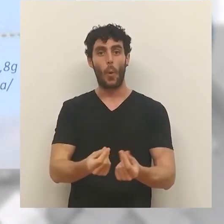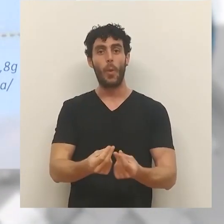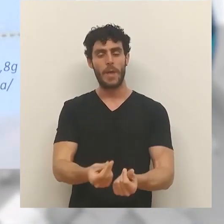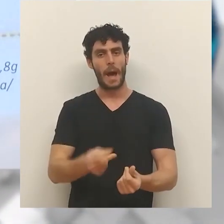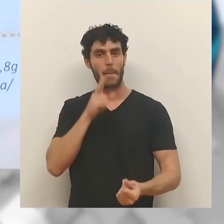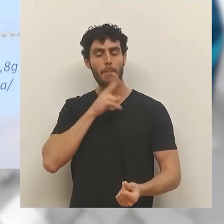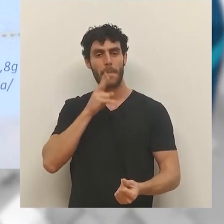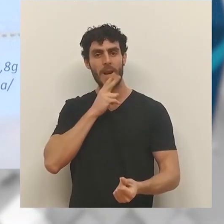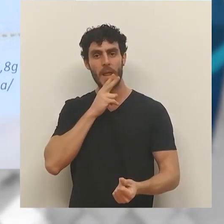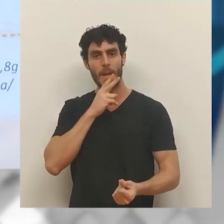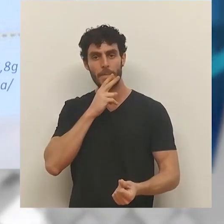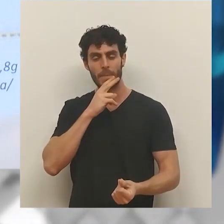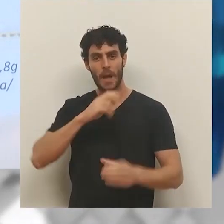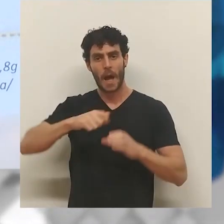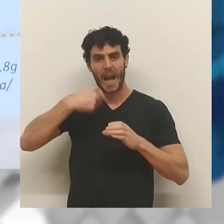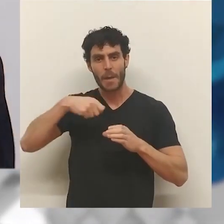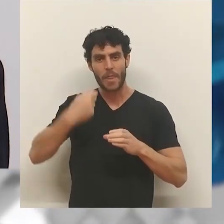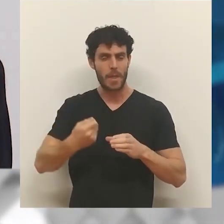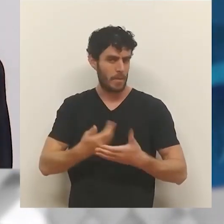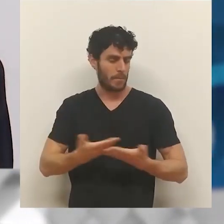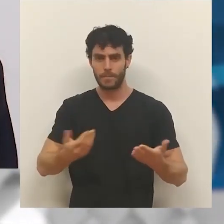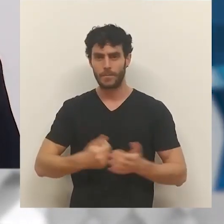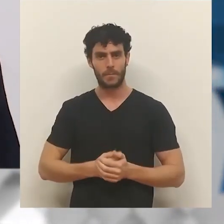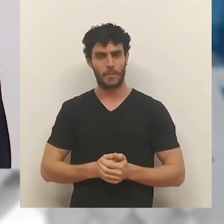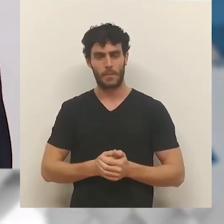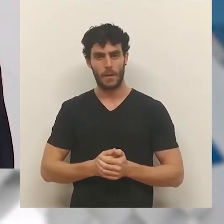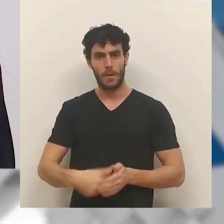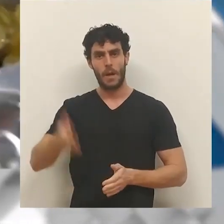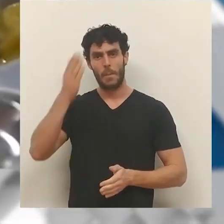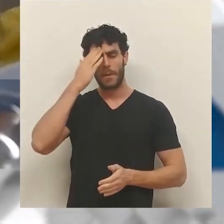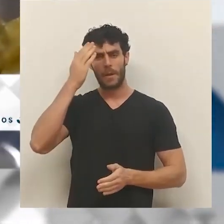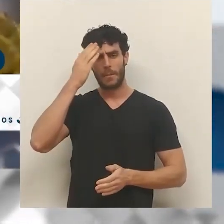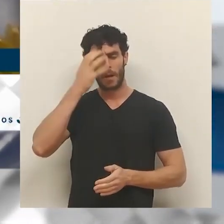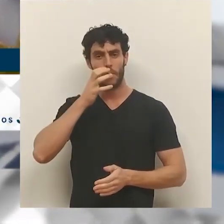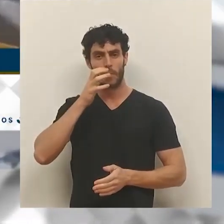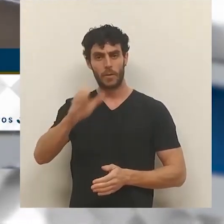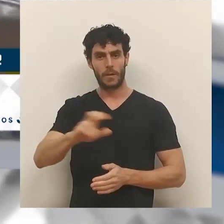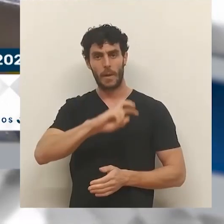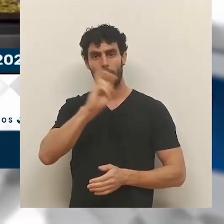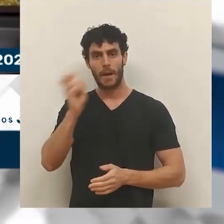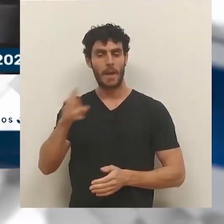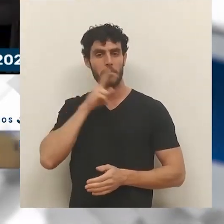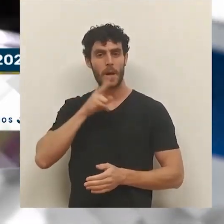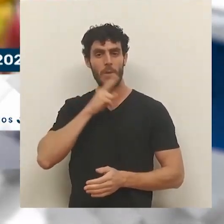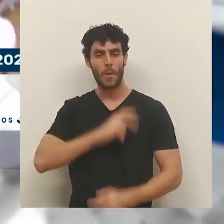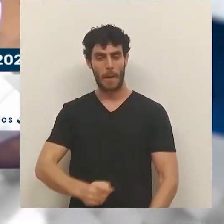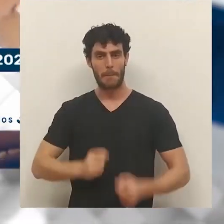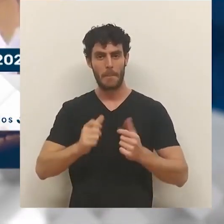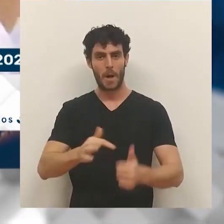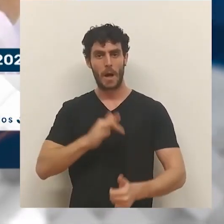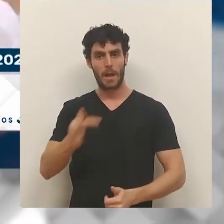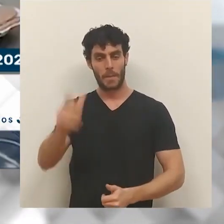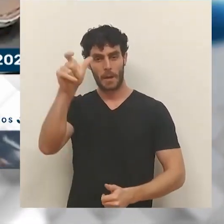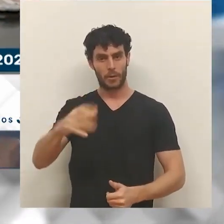muy poquitas verduras, las judías verdes, el puré de calabacín y poquito más. Esa es la principal pega, la falta de